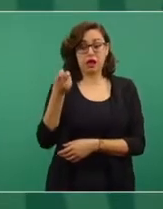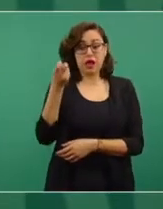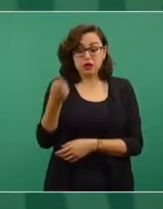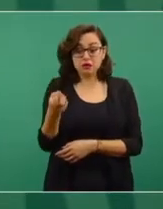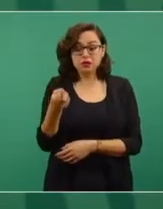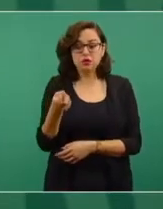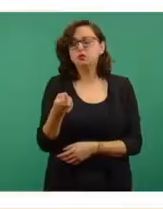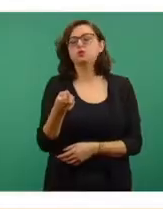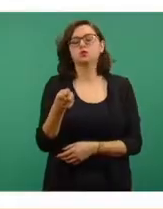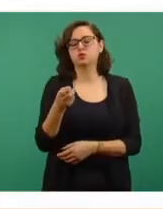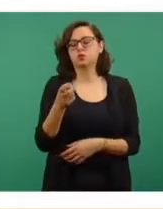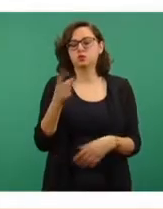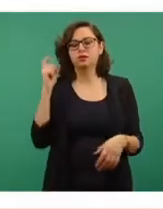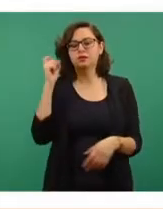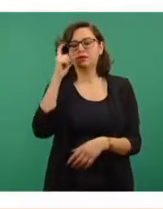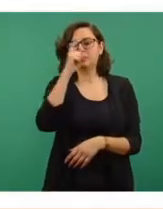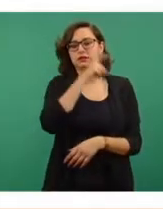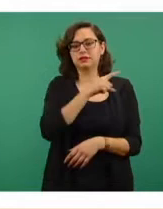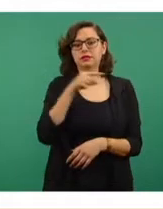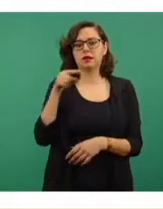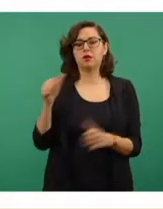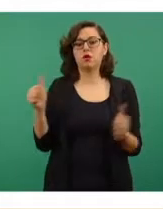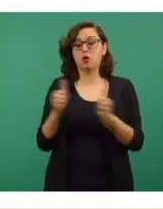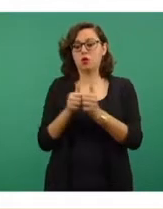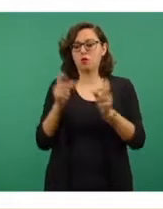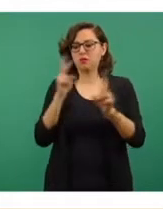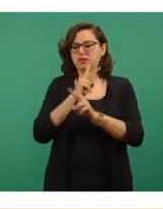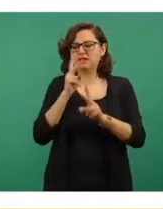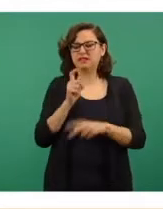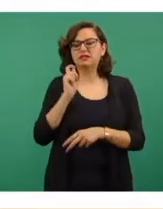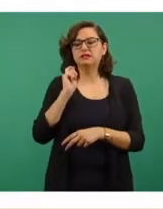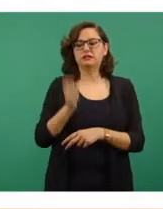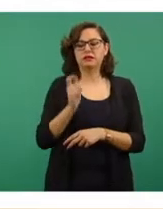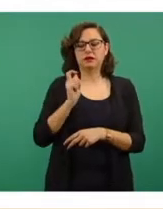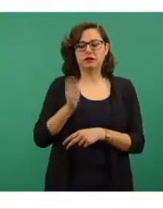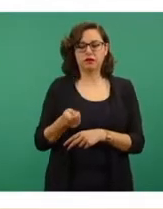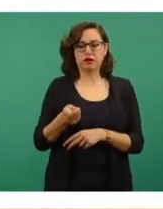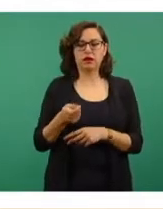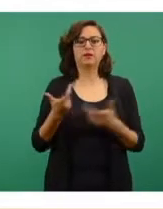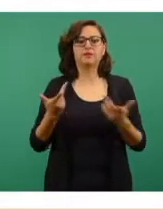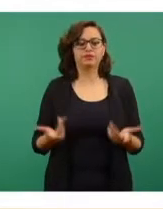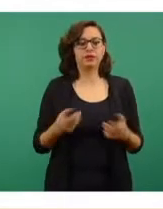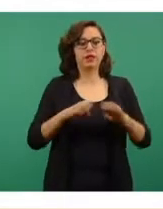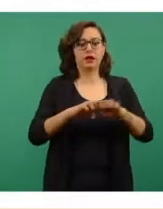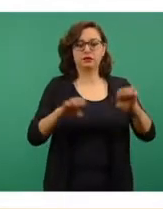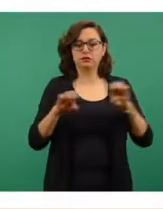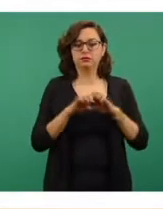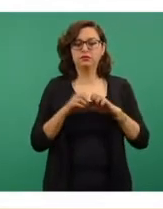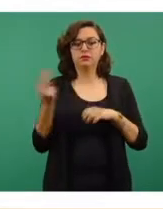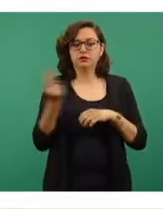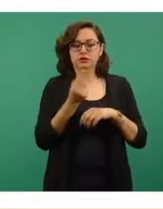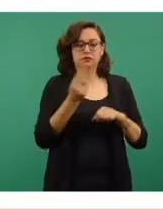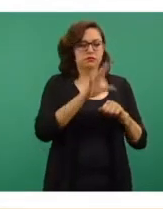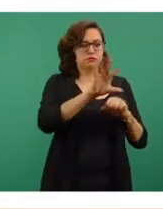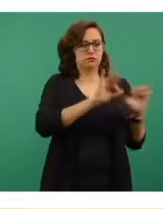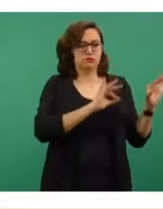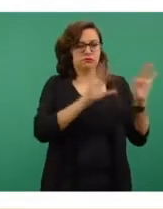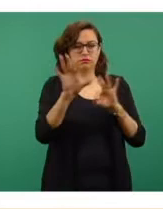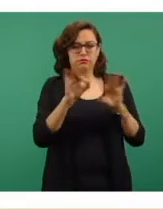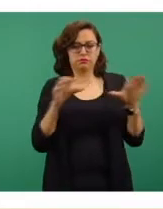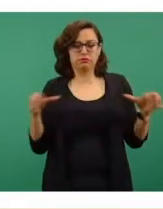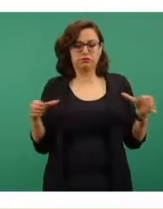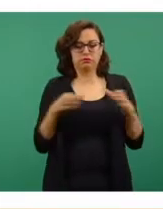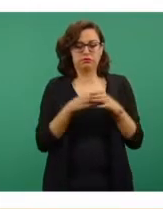fue complejo y en su momento lo solventamos con éxito, reclutando, entrenando y estableciendo esquemas